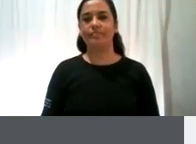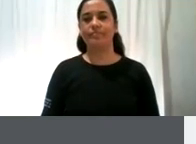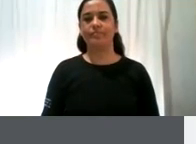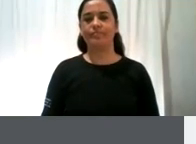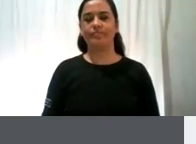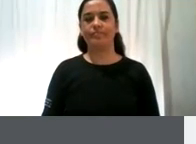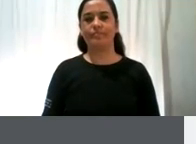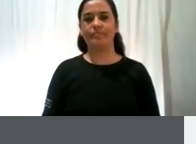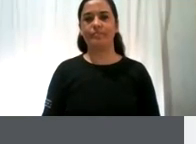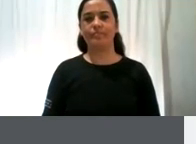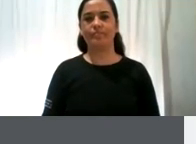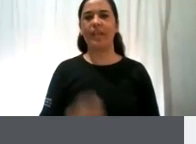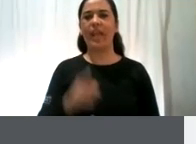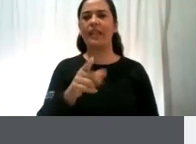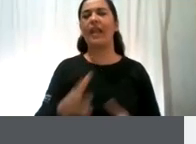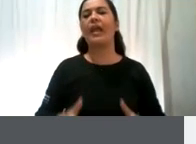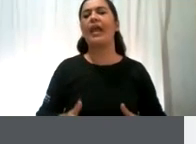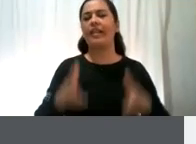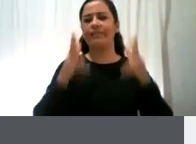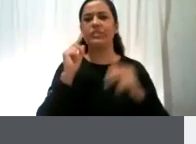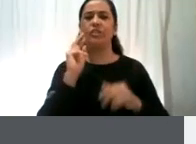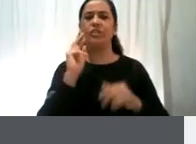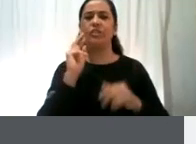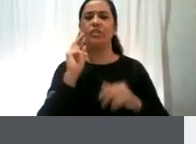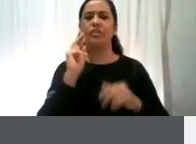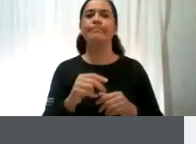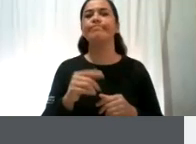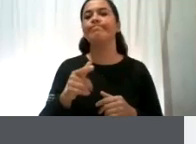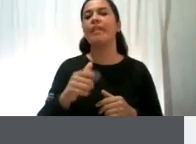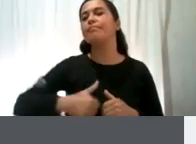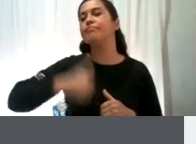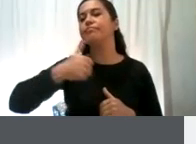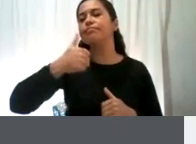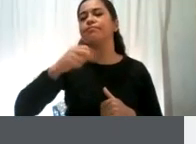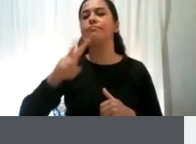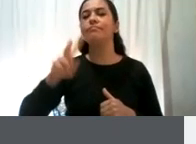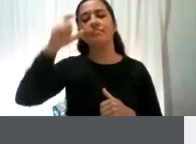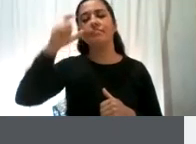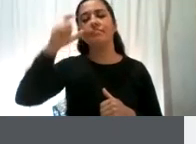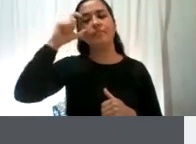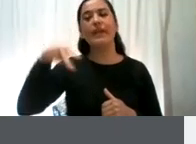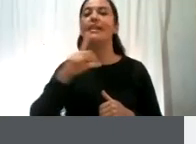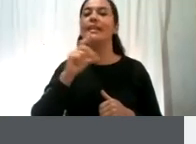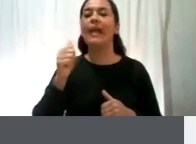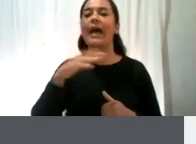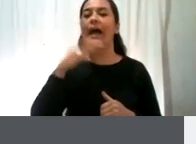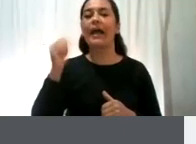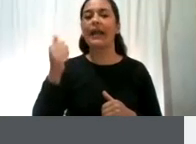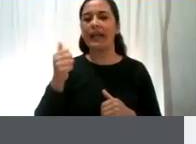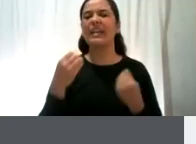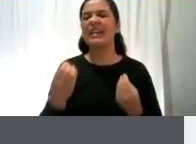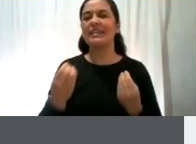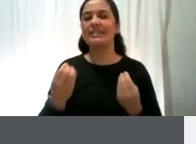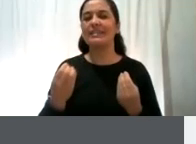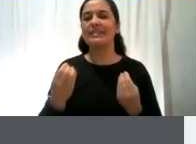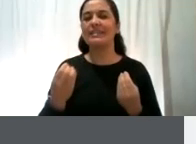¿Qué ventajas tiene? Bueno, no, al no haber vigas, tiene digamos, si miramos